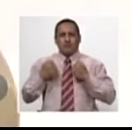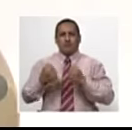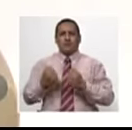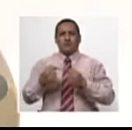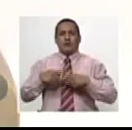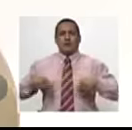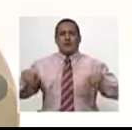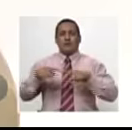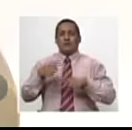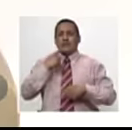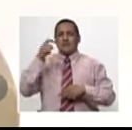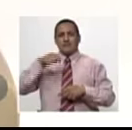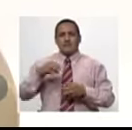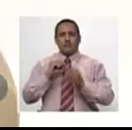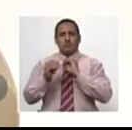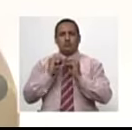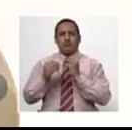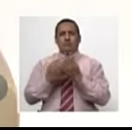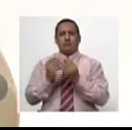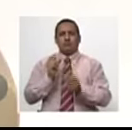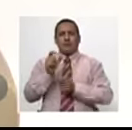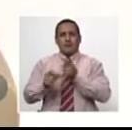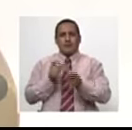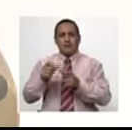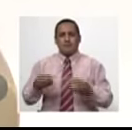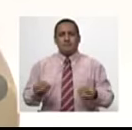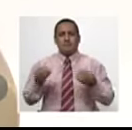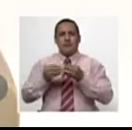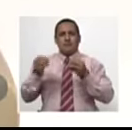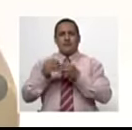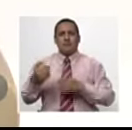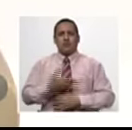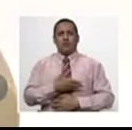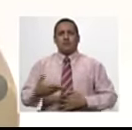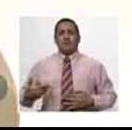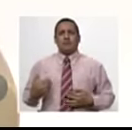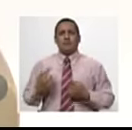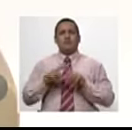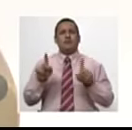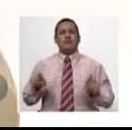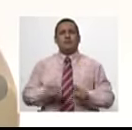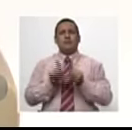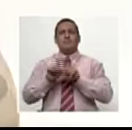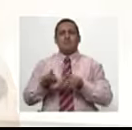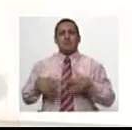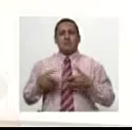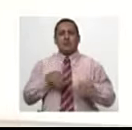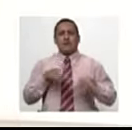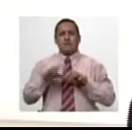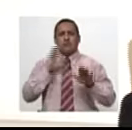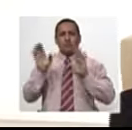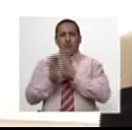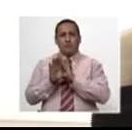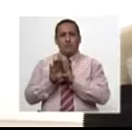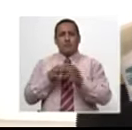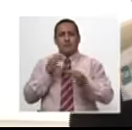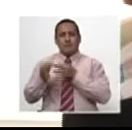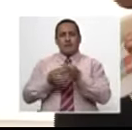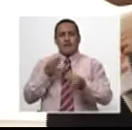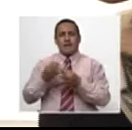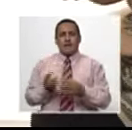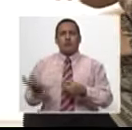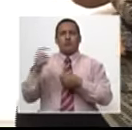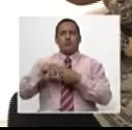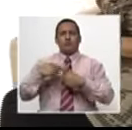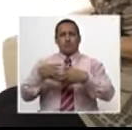que debe reunir a muchos más componentes dentro del Estado y la sociedad, ¿no? Claro, pero sí. Puede ser también que el hecho de